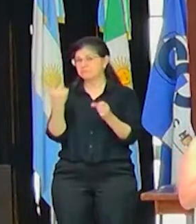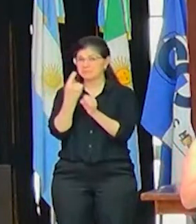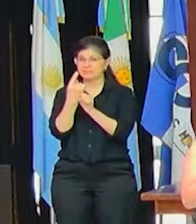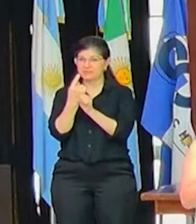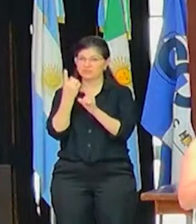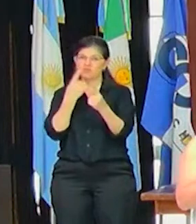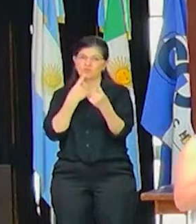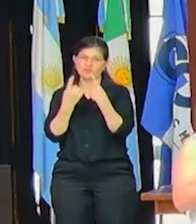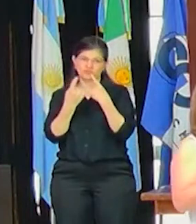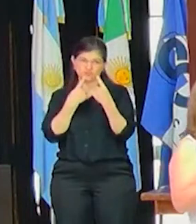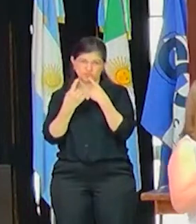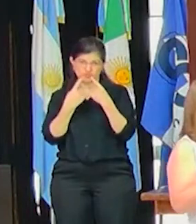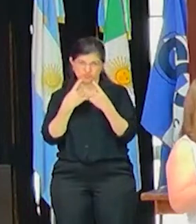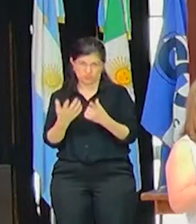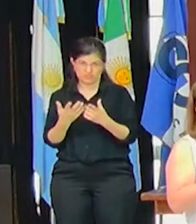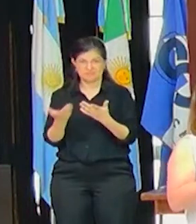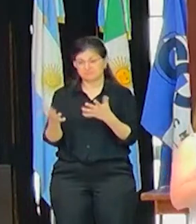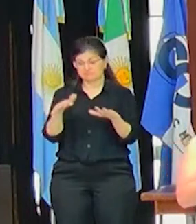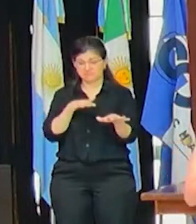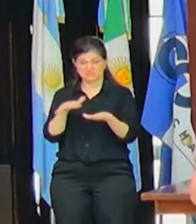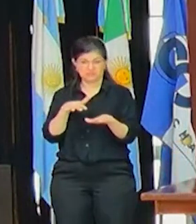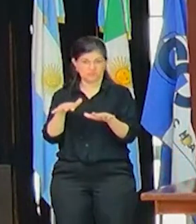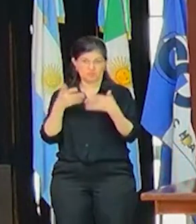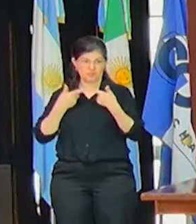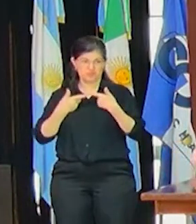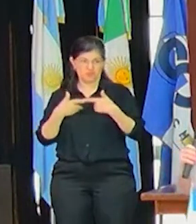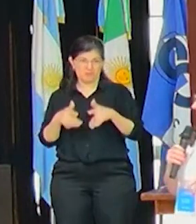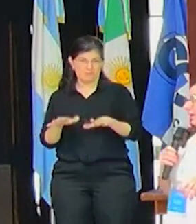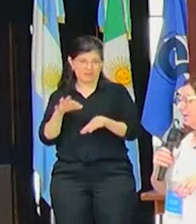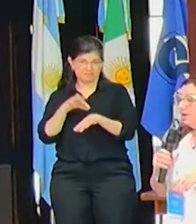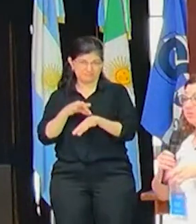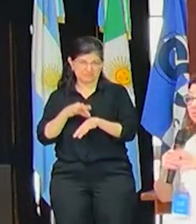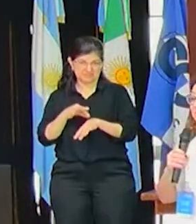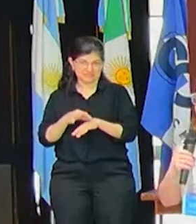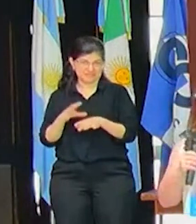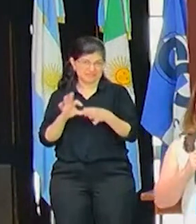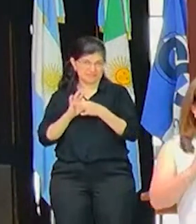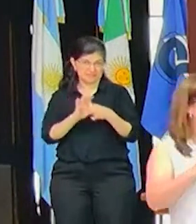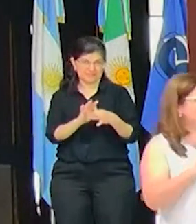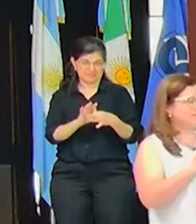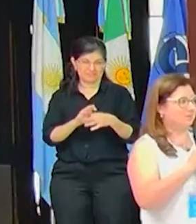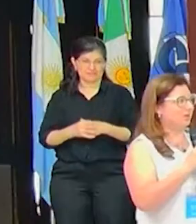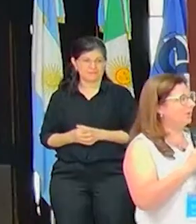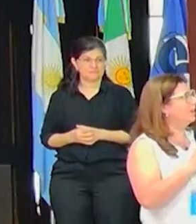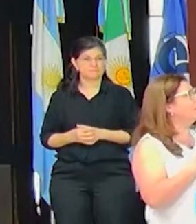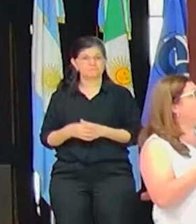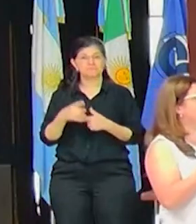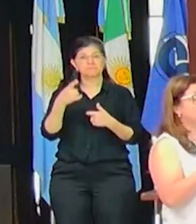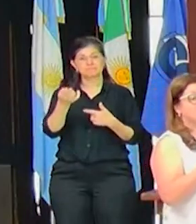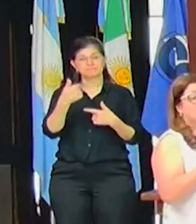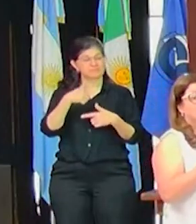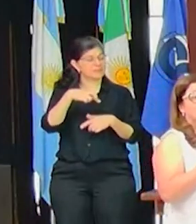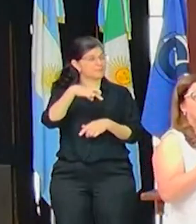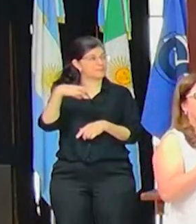acto médico en sí. Este acto médico lo podemos llevar, ya ingresa al Power, lo